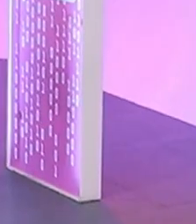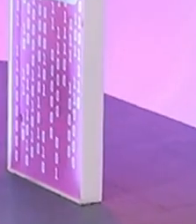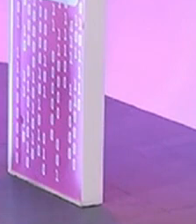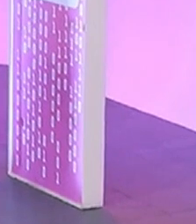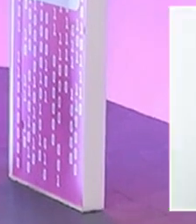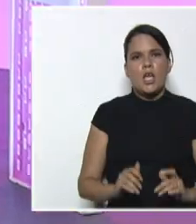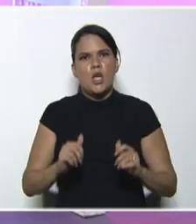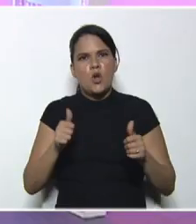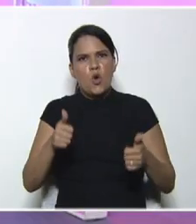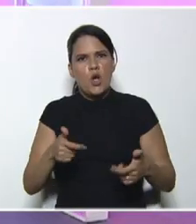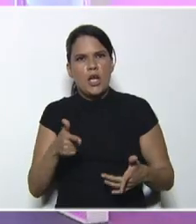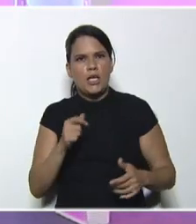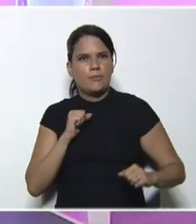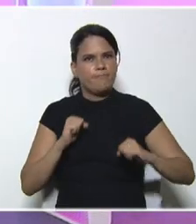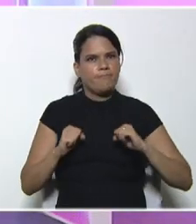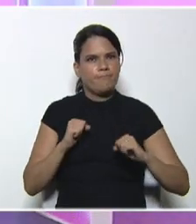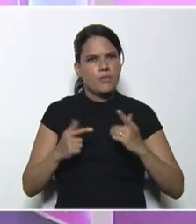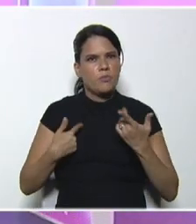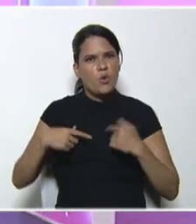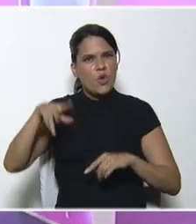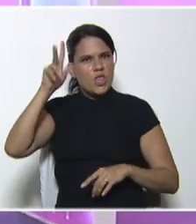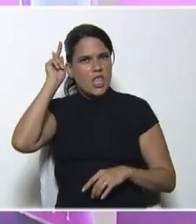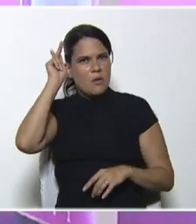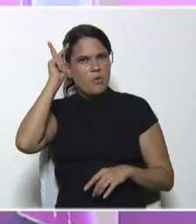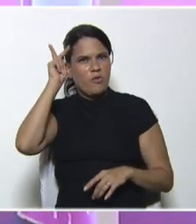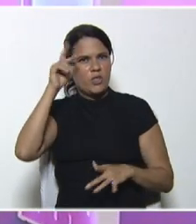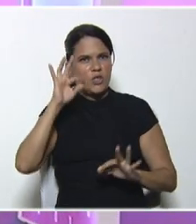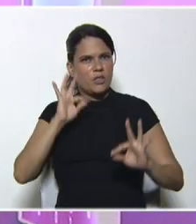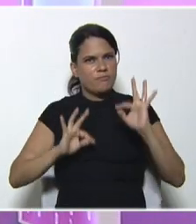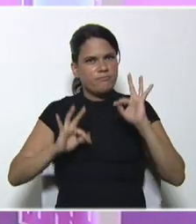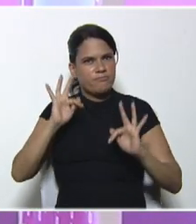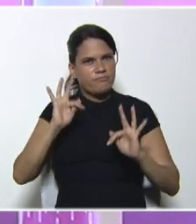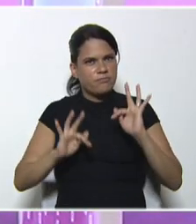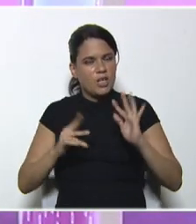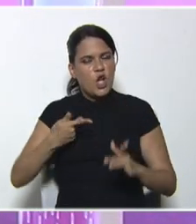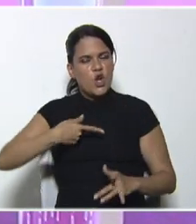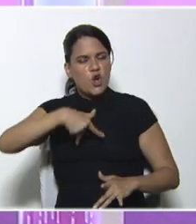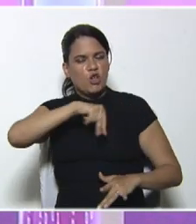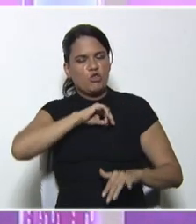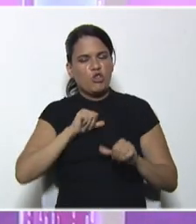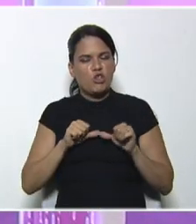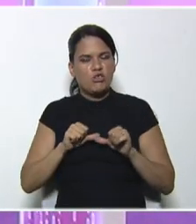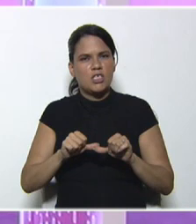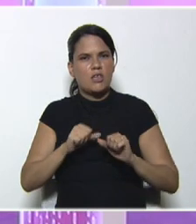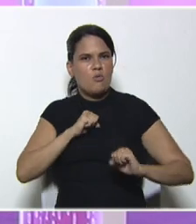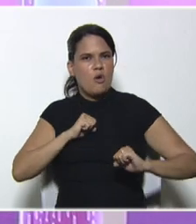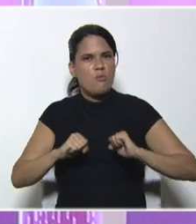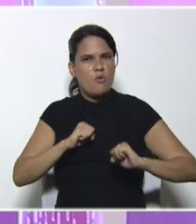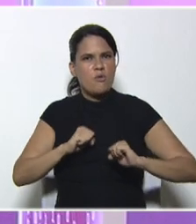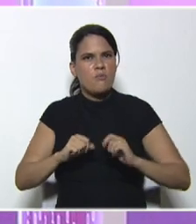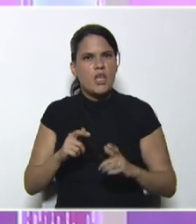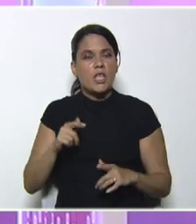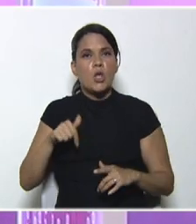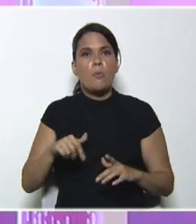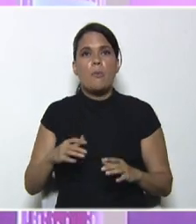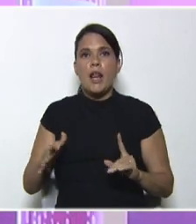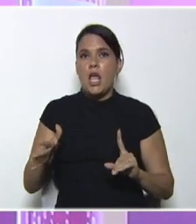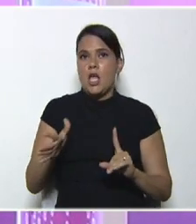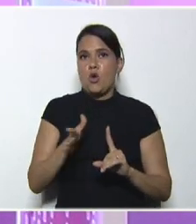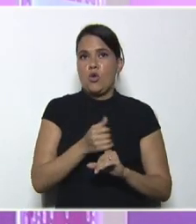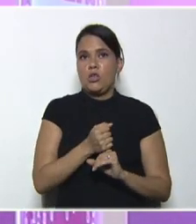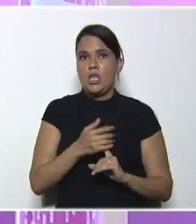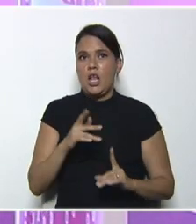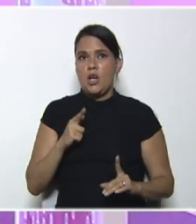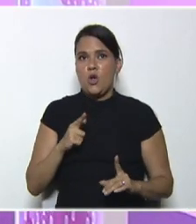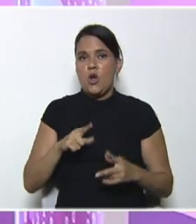Y con ese dinamismo del profesor Carlos Méndez, nosotros seguimos en movimiento, esta vez para encontrarnos con